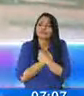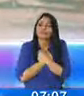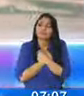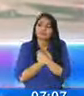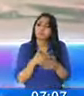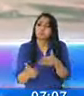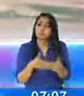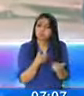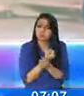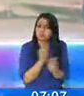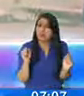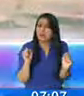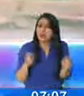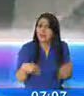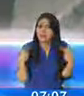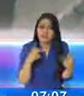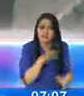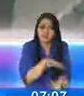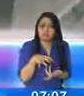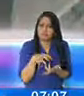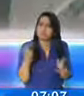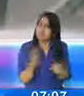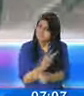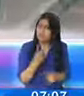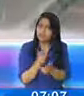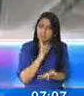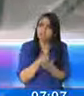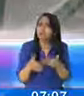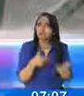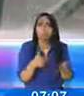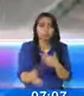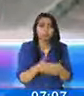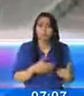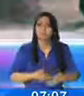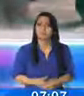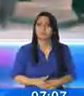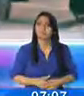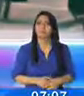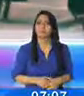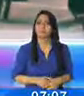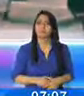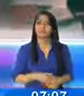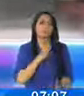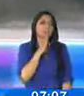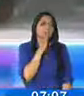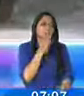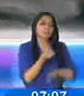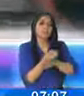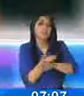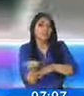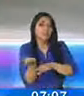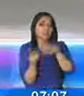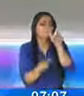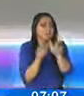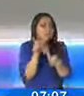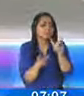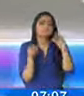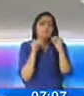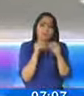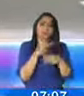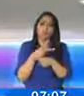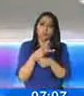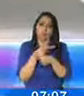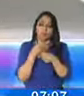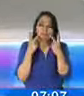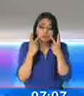acciones sin importar que arriesgaban sus propias vidas siempre se le recomienda a las personas que tengan más cuidado que